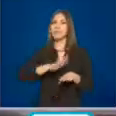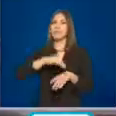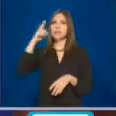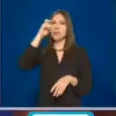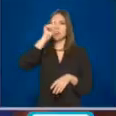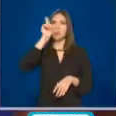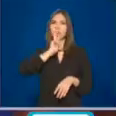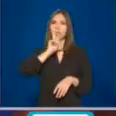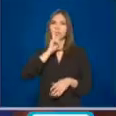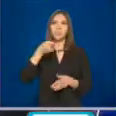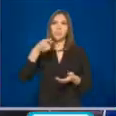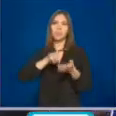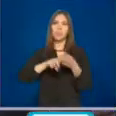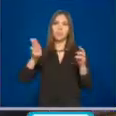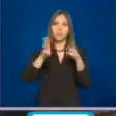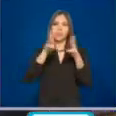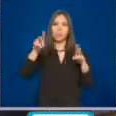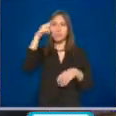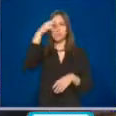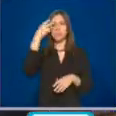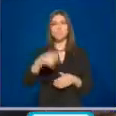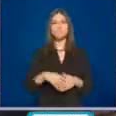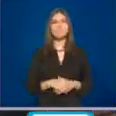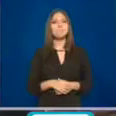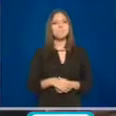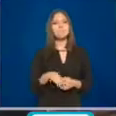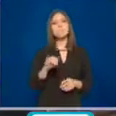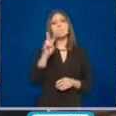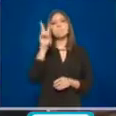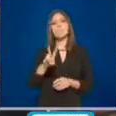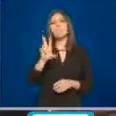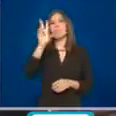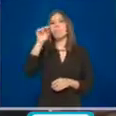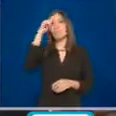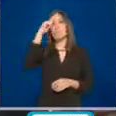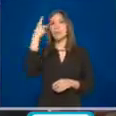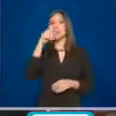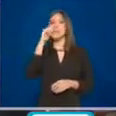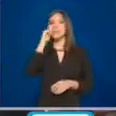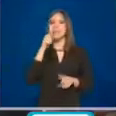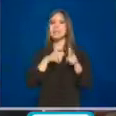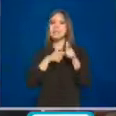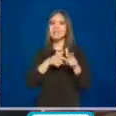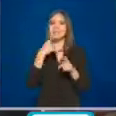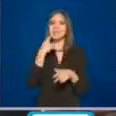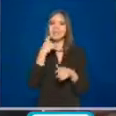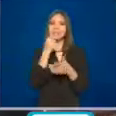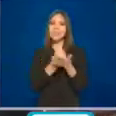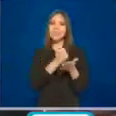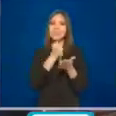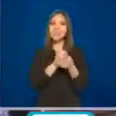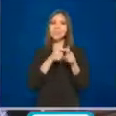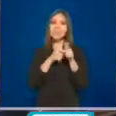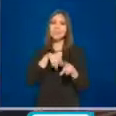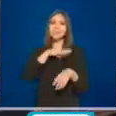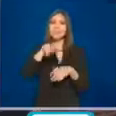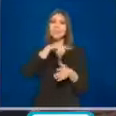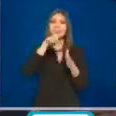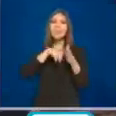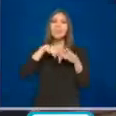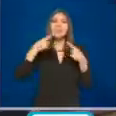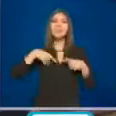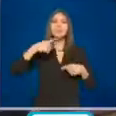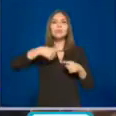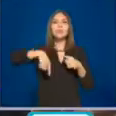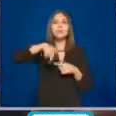dentro del regional mexicano. Así es, no es fácil, pero ahí seguimos echándole todas las ganas y buscando un lugar en el público que siempre